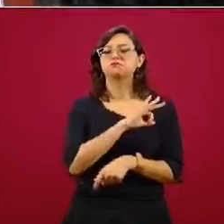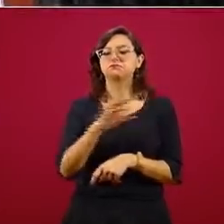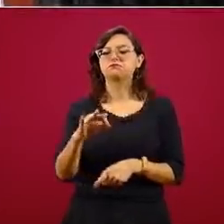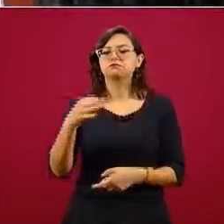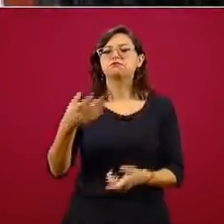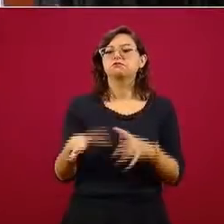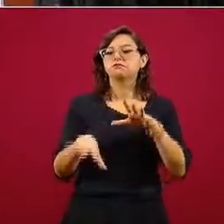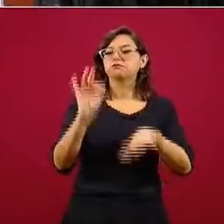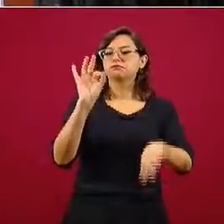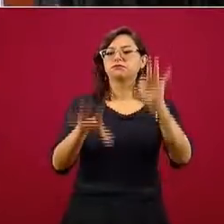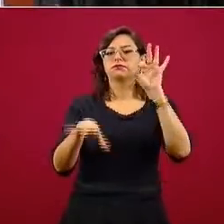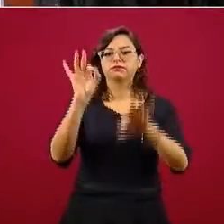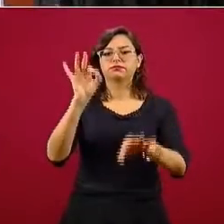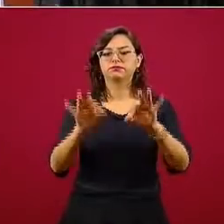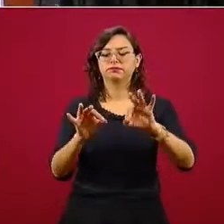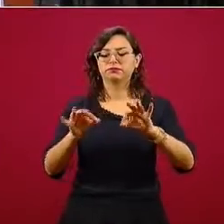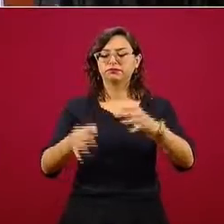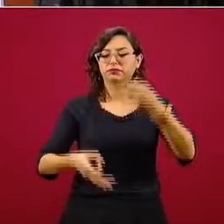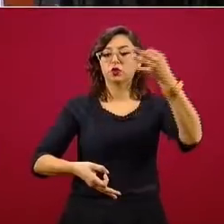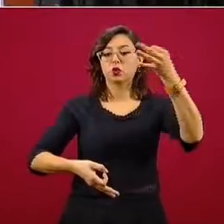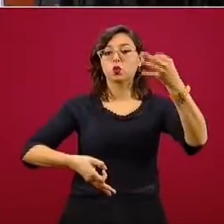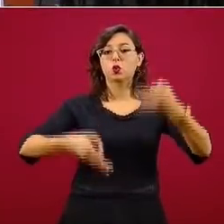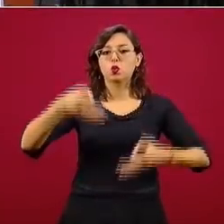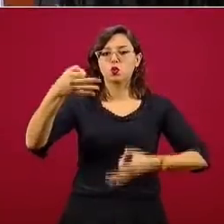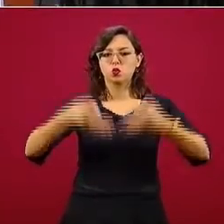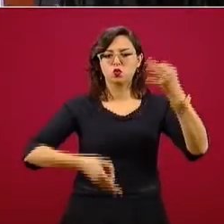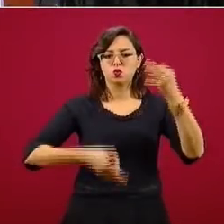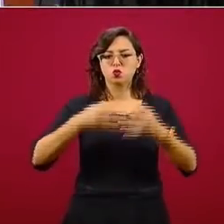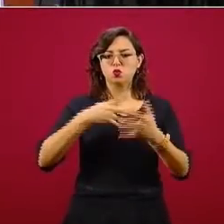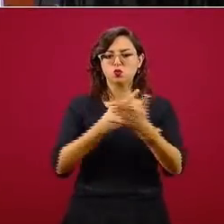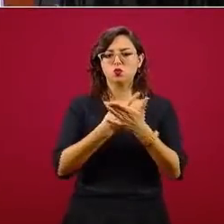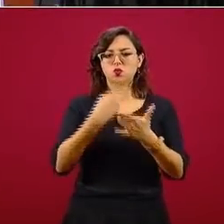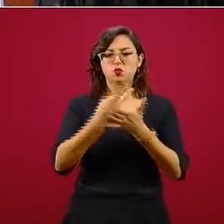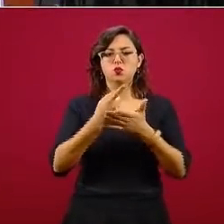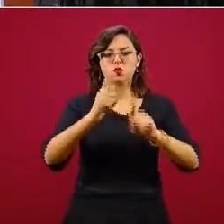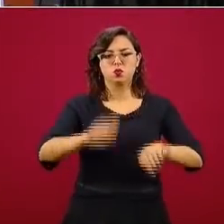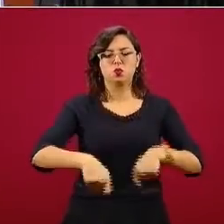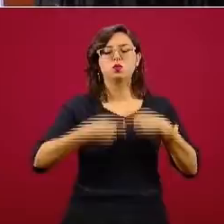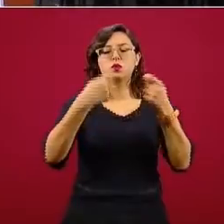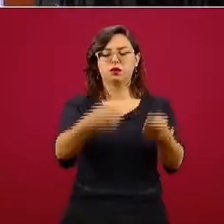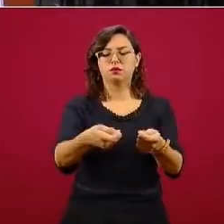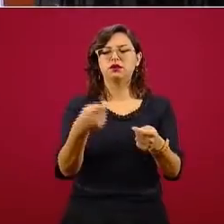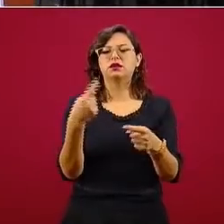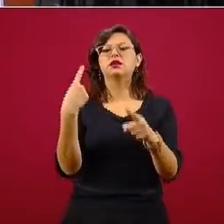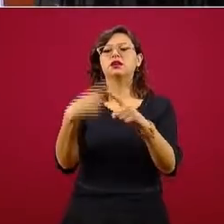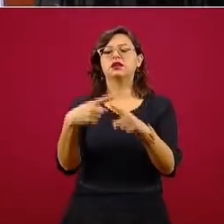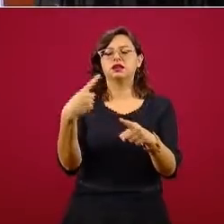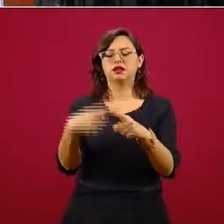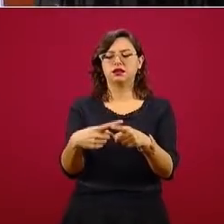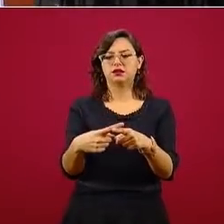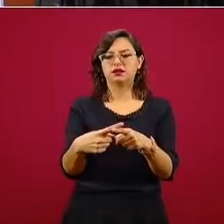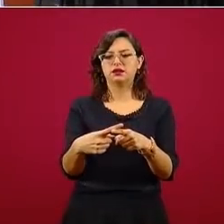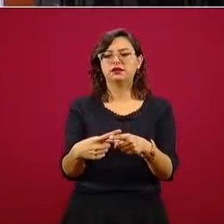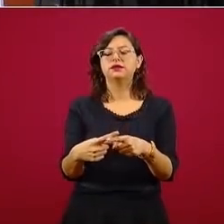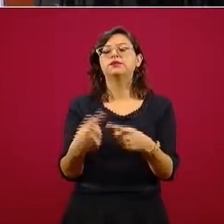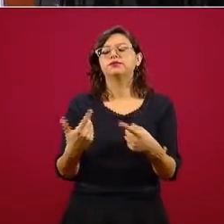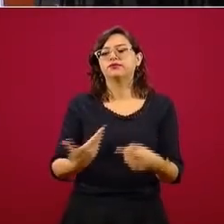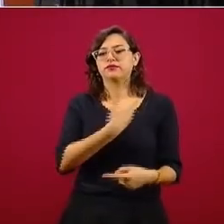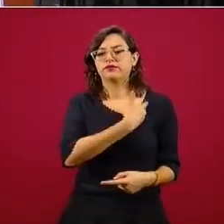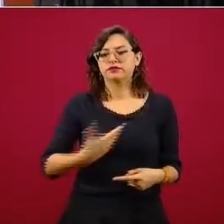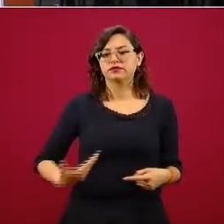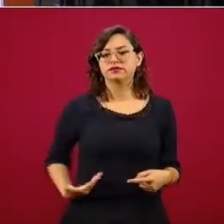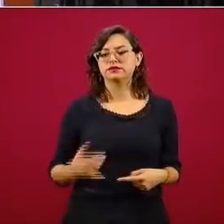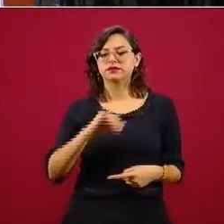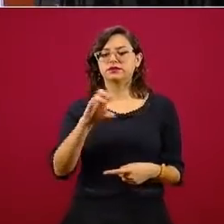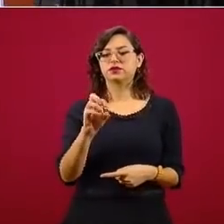esta presea. Este jurado se reunió el día de ayer, está integrado como presidente el doctor Jorge Alcocer